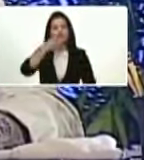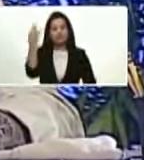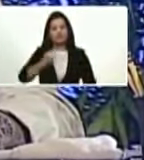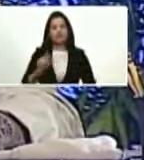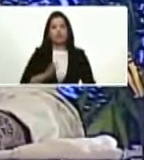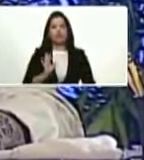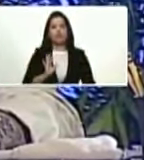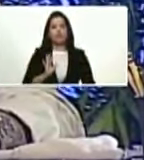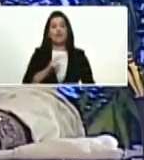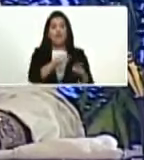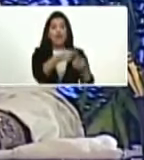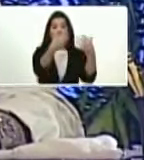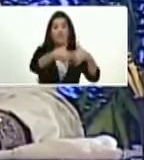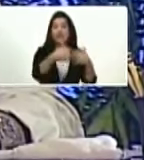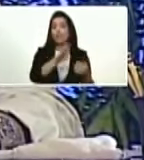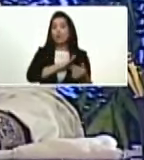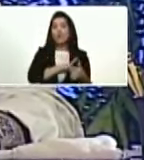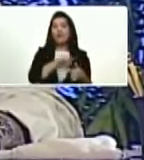empresas comunales,